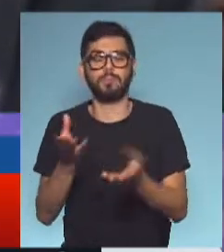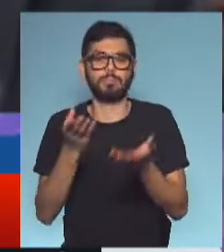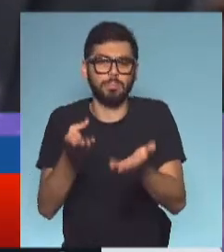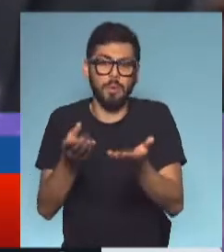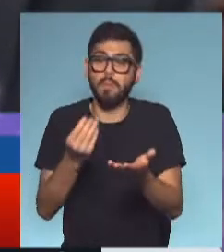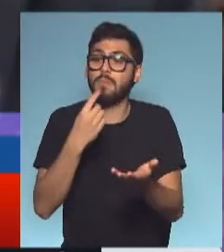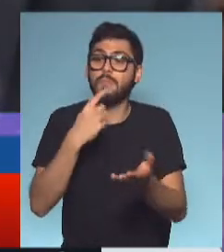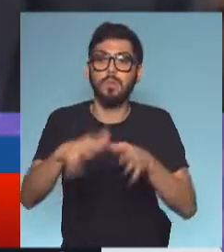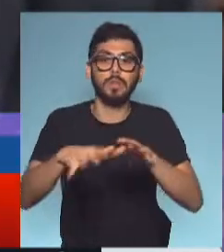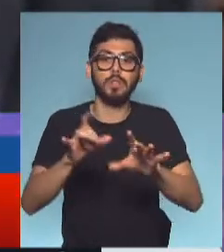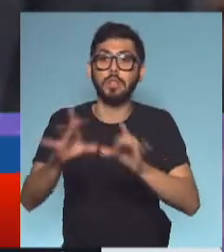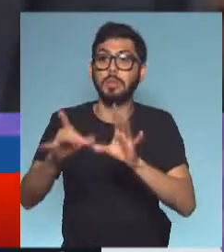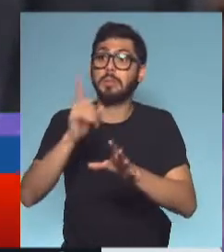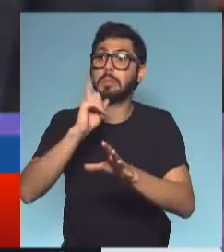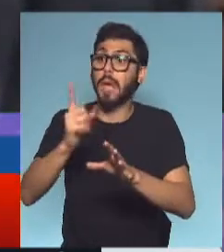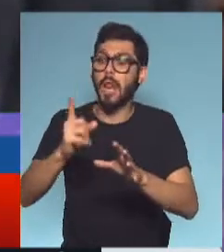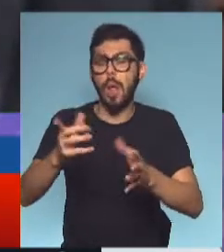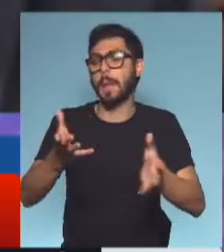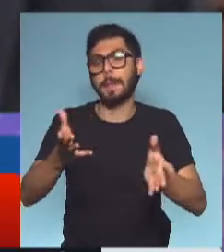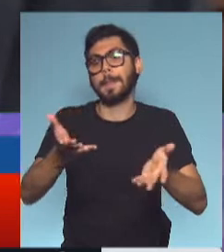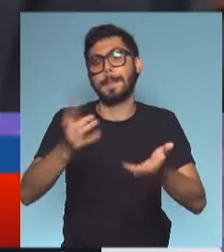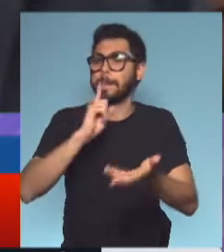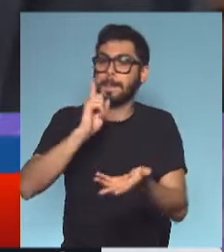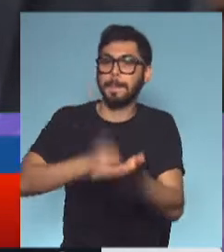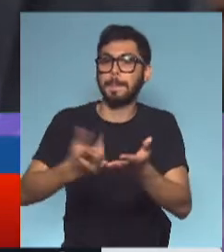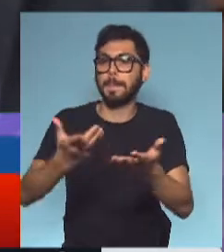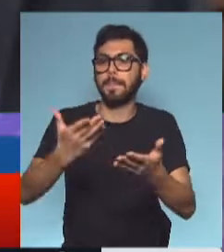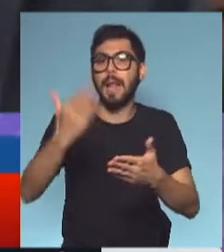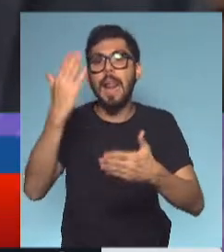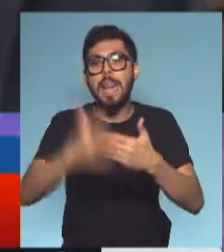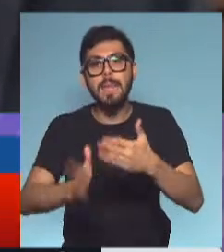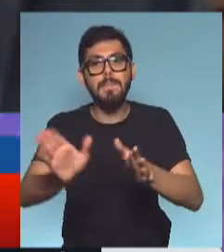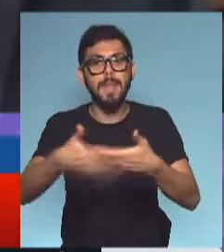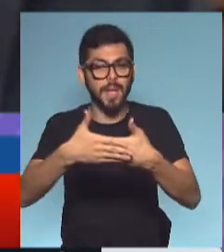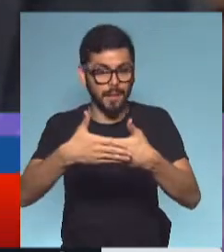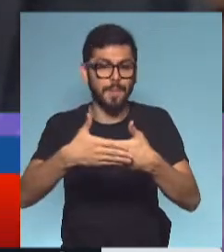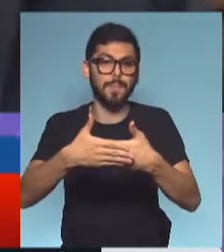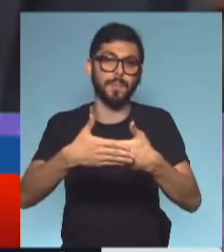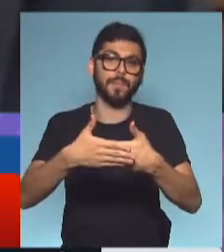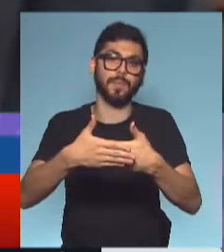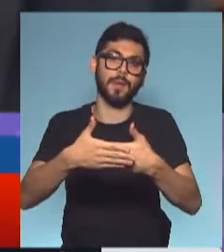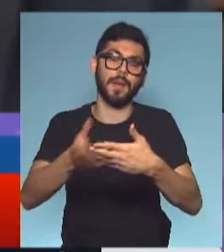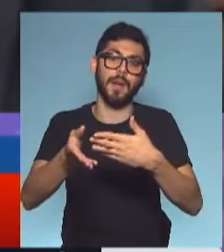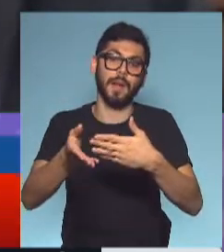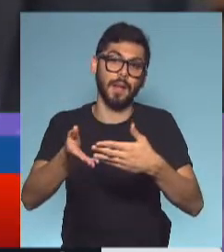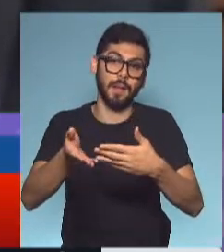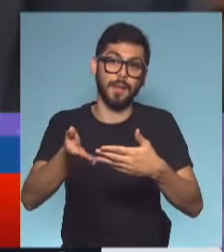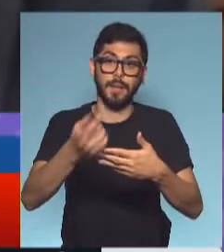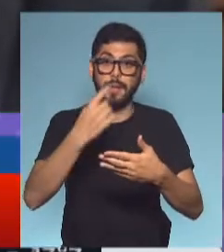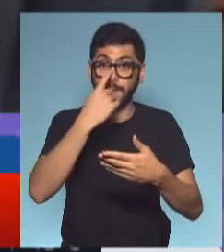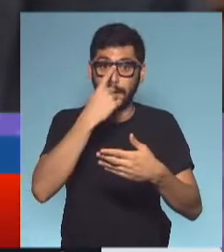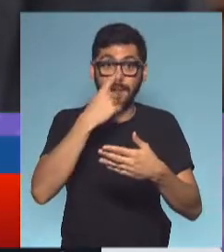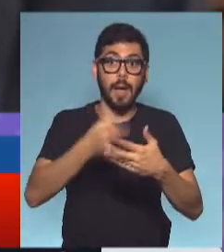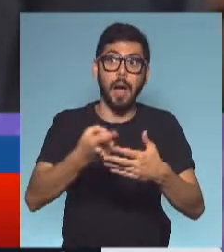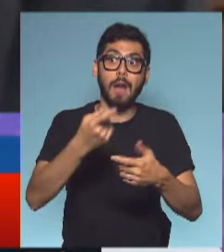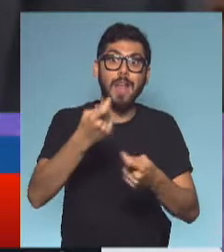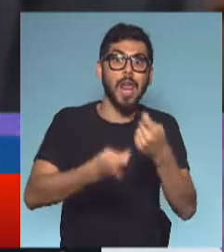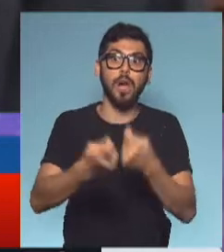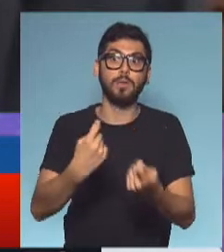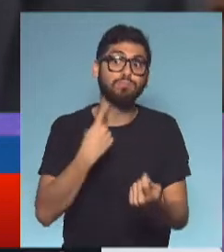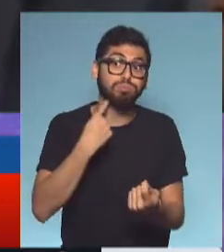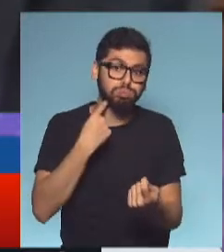el alto riesgo de contagio, hay que tomar alguna limitación, alguna restricción en la posibilidad de generar algunos negocios,